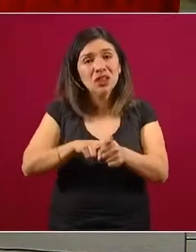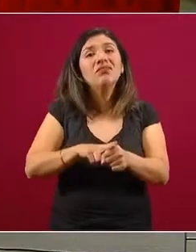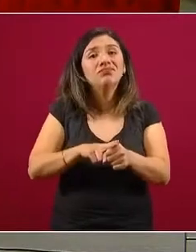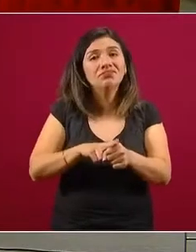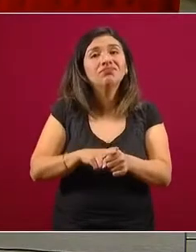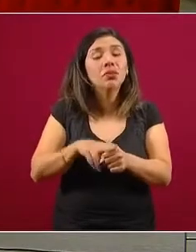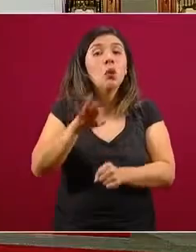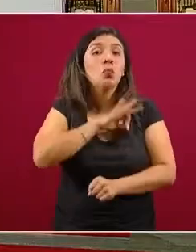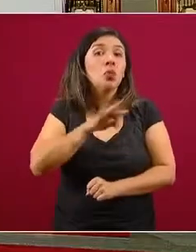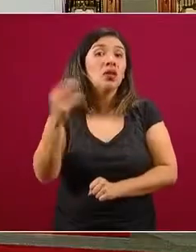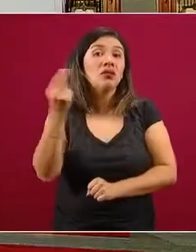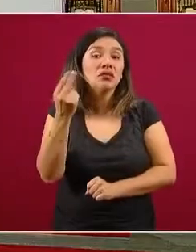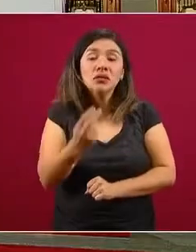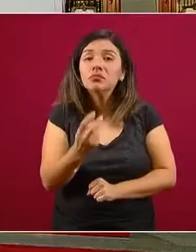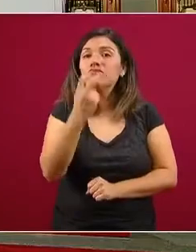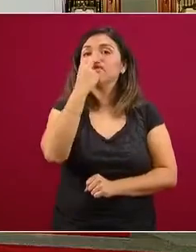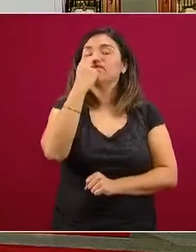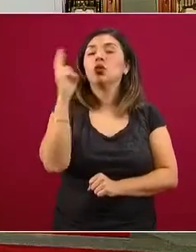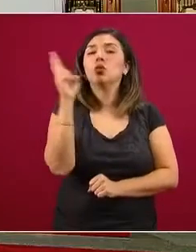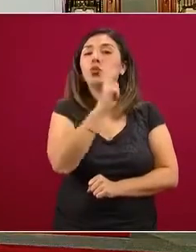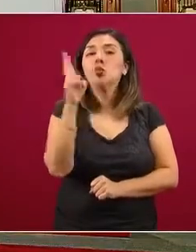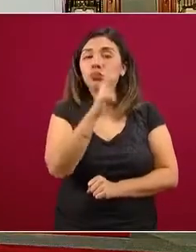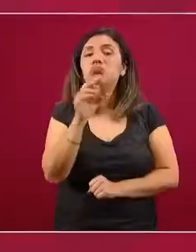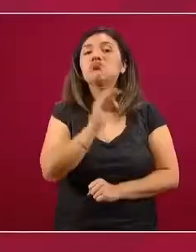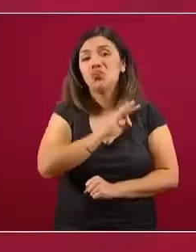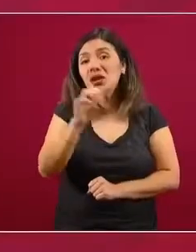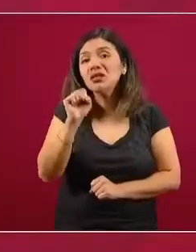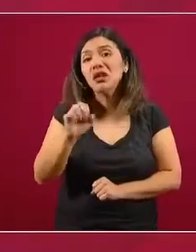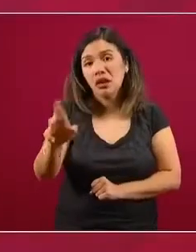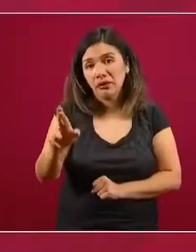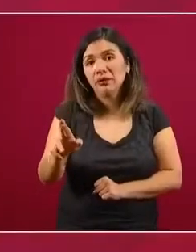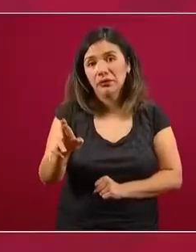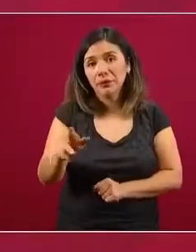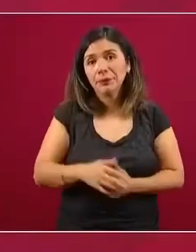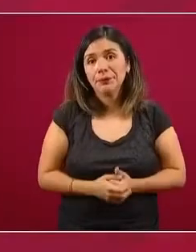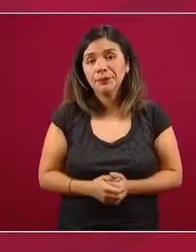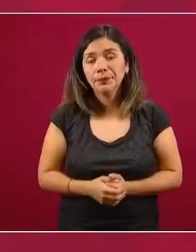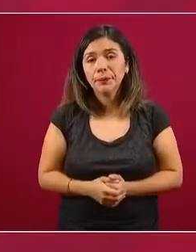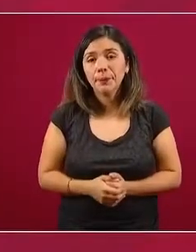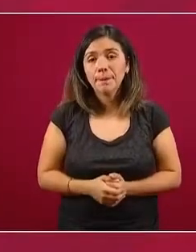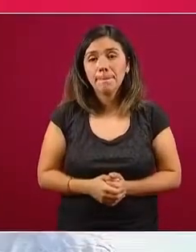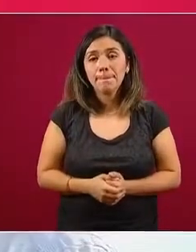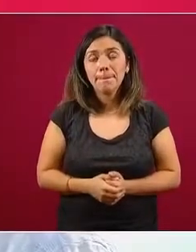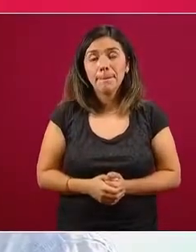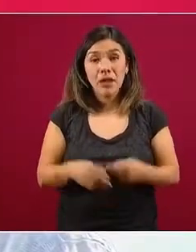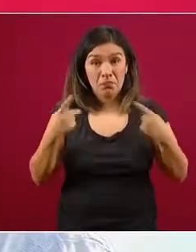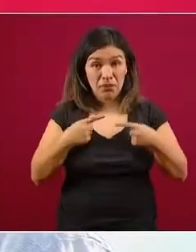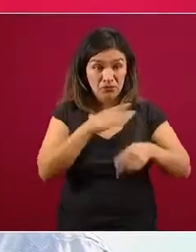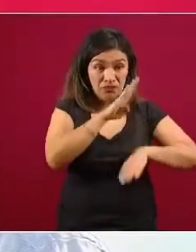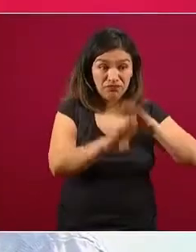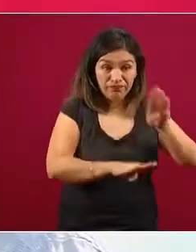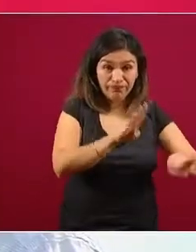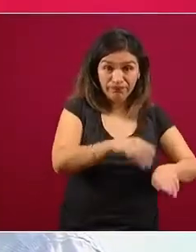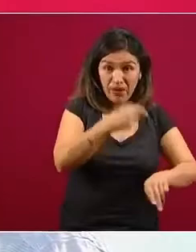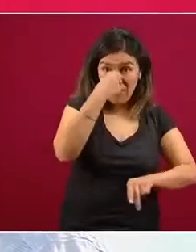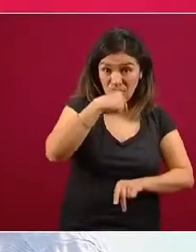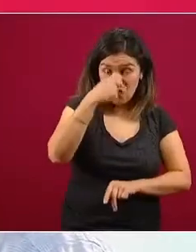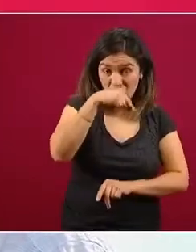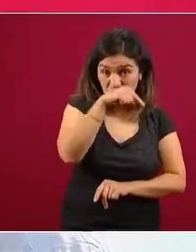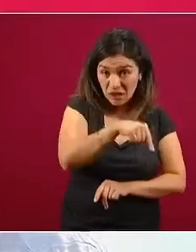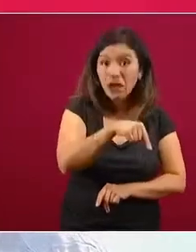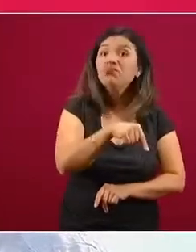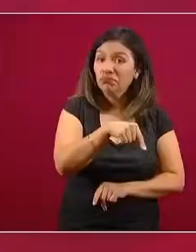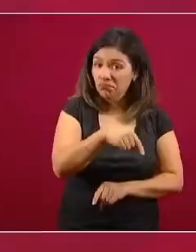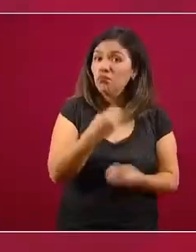podrían necesitar intubación, asistencia mecánica, ventilatoria. La mortalidad por influenza